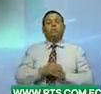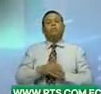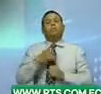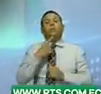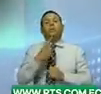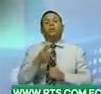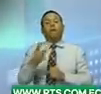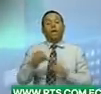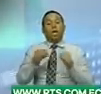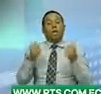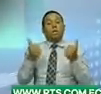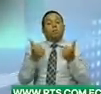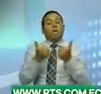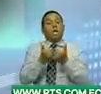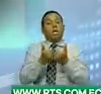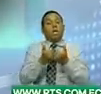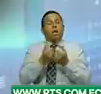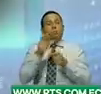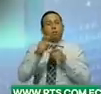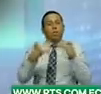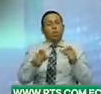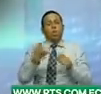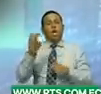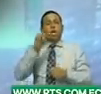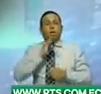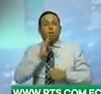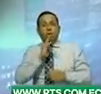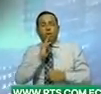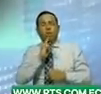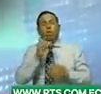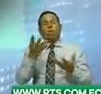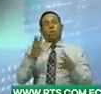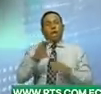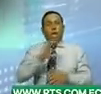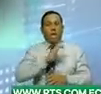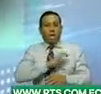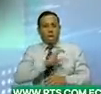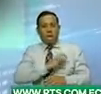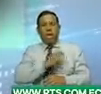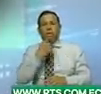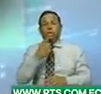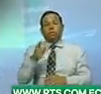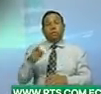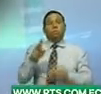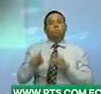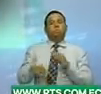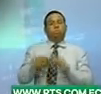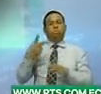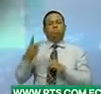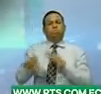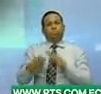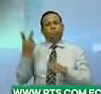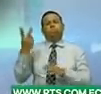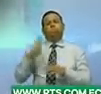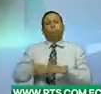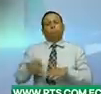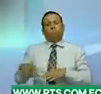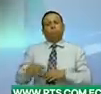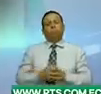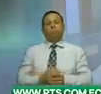migrantes de Estados Unidos y Canadá por dos periodos, presidenta de la Comisión de Justicia y Estructura del Estado.